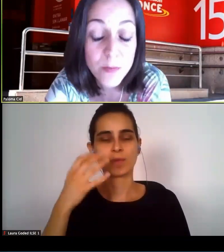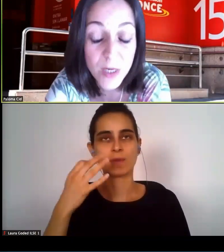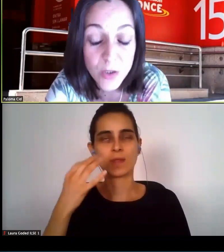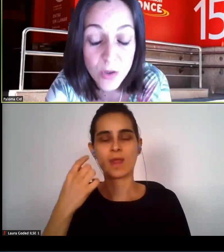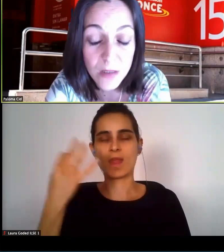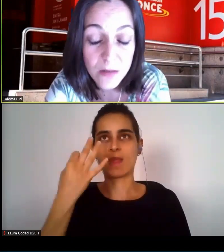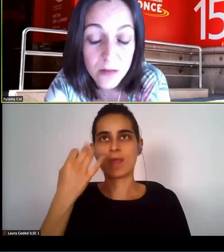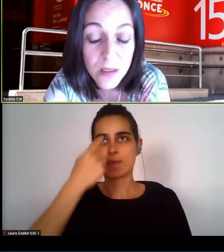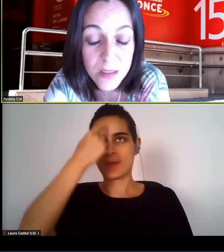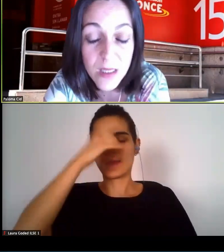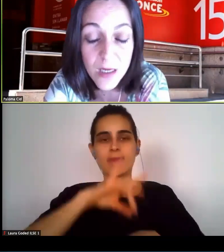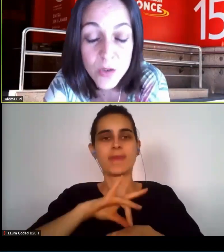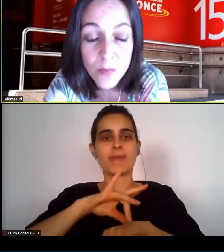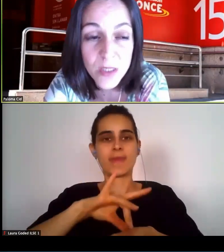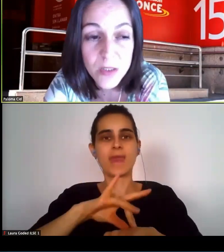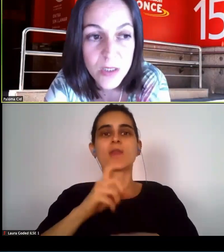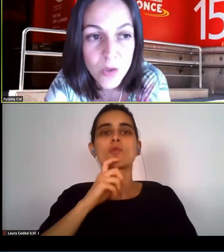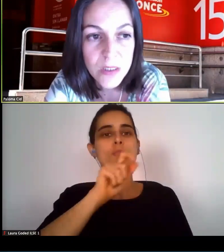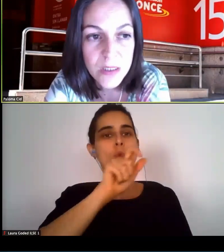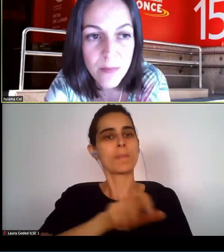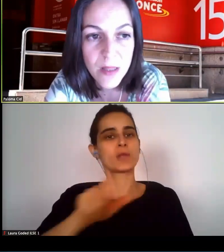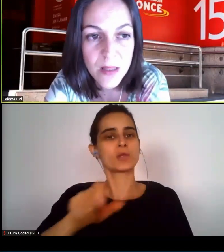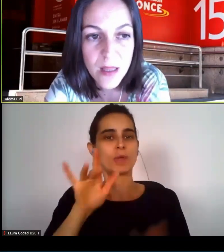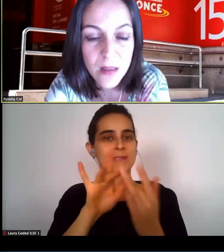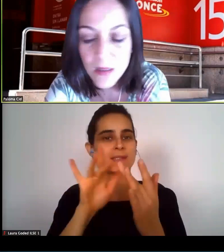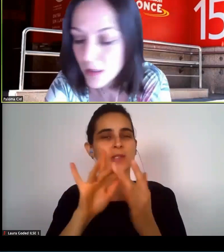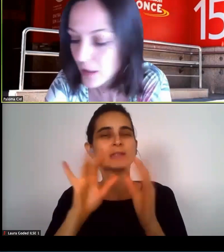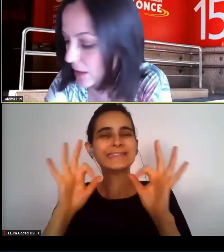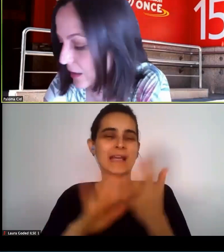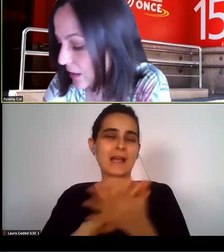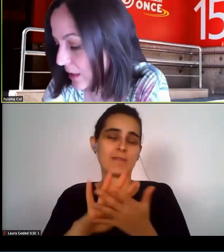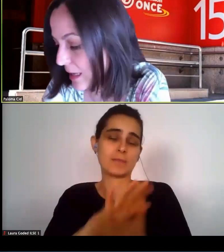las personas, en este caso personas con discapacidad.